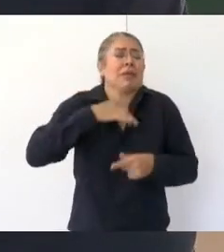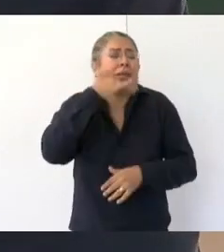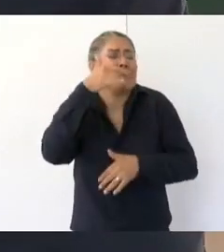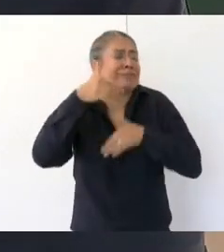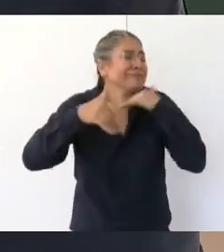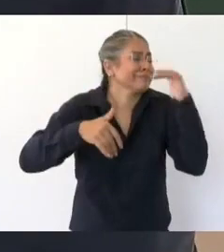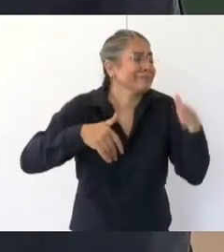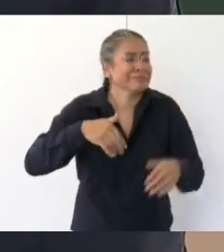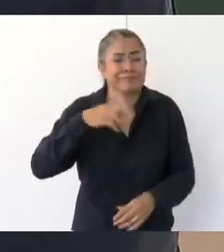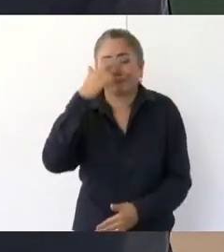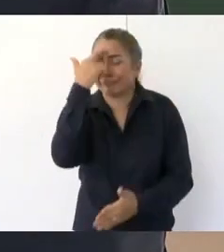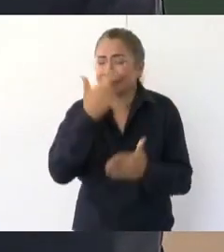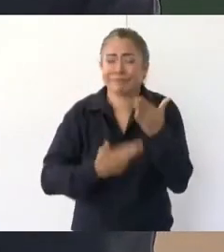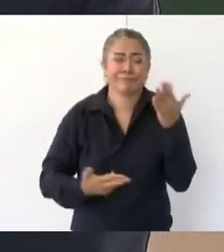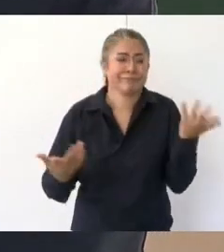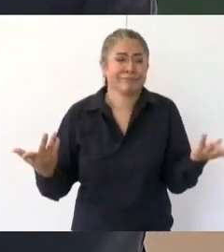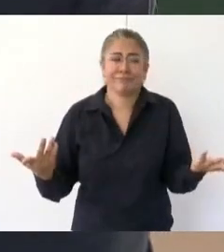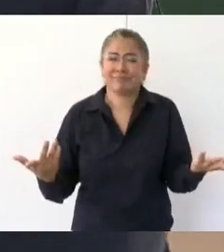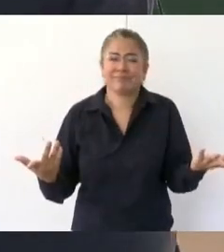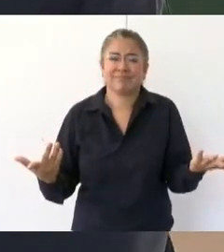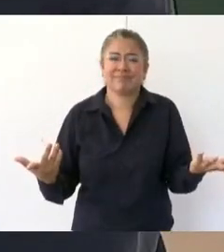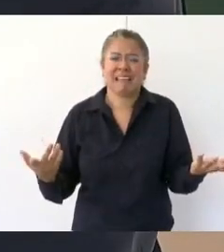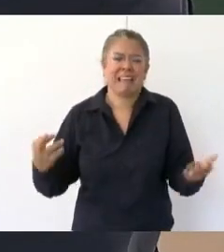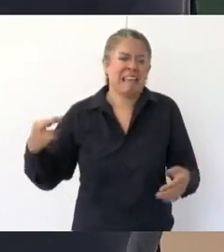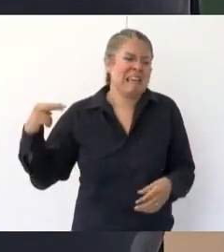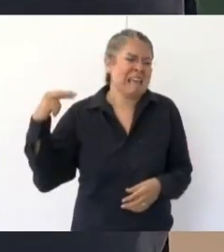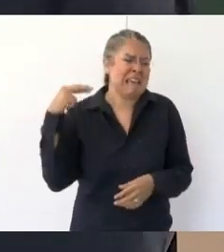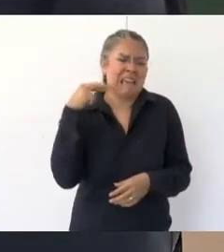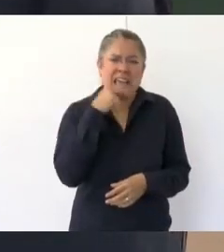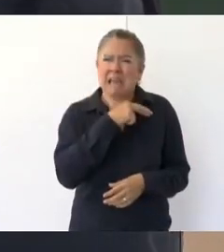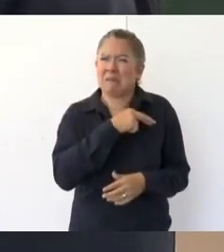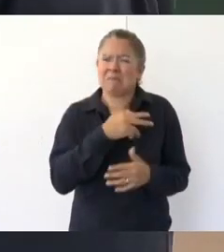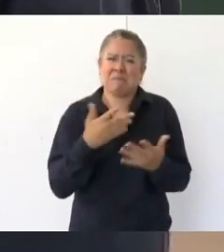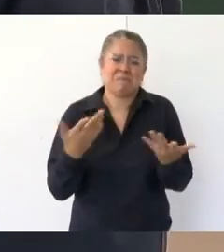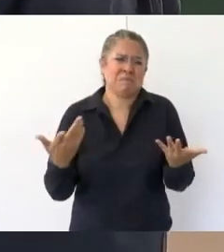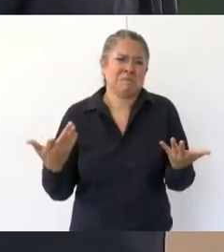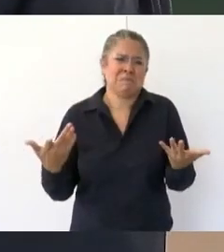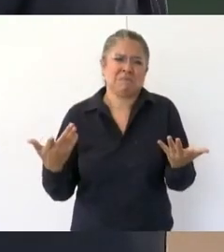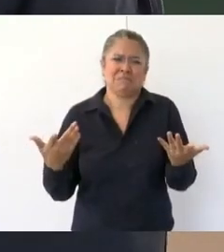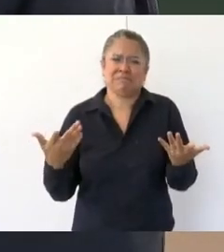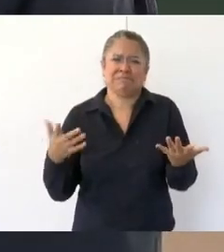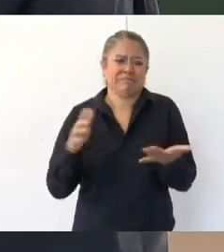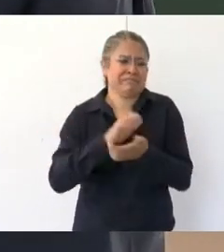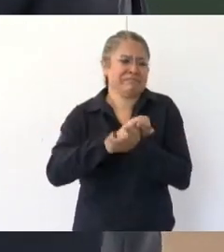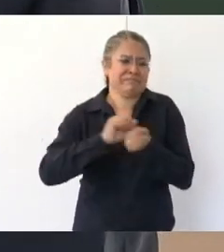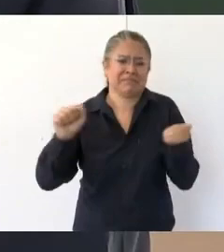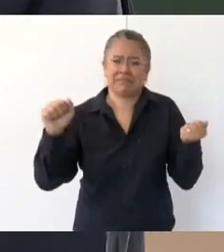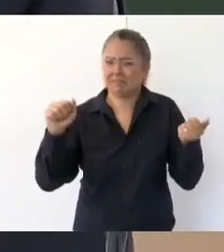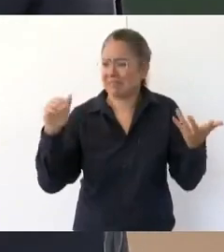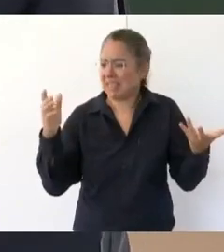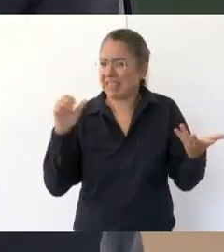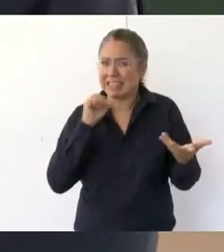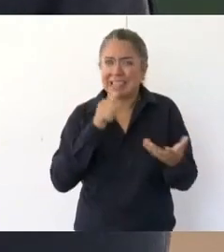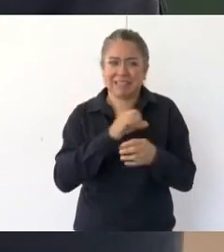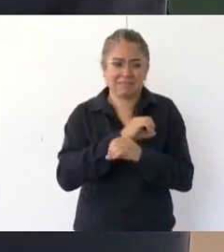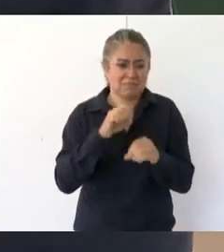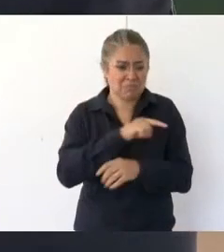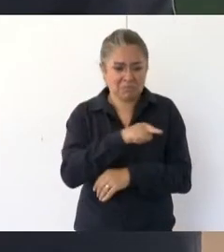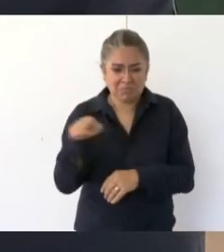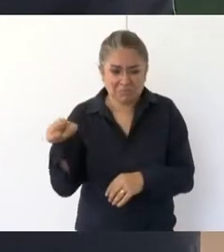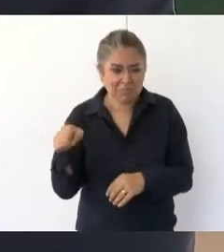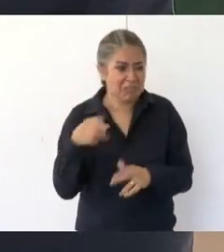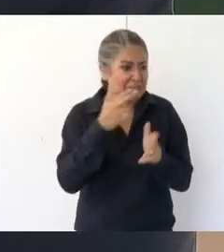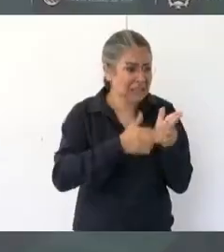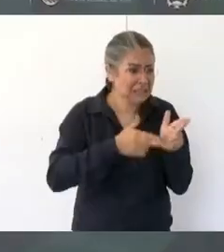corruptos, y en un abrir y cerrar de ojos acabaron con todos los trenes